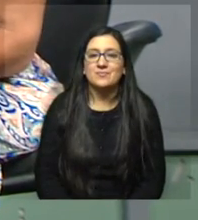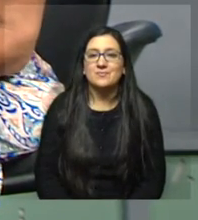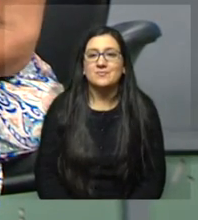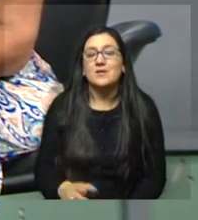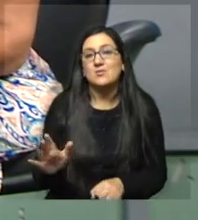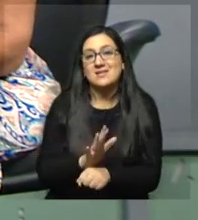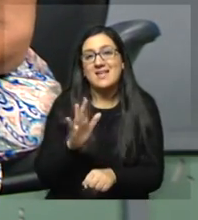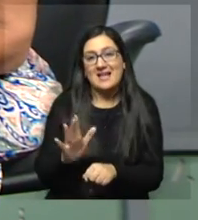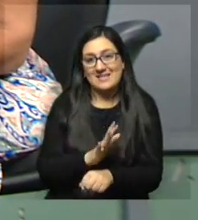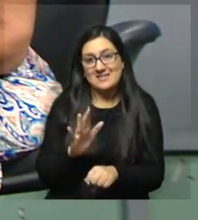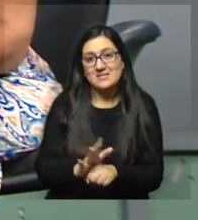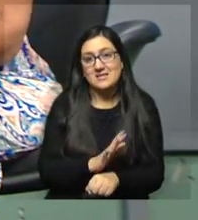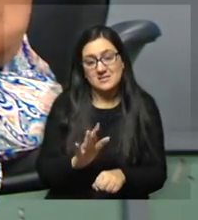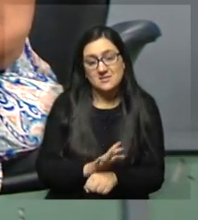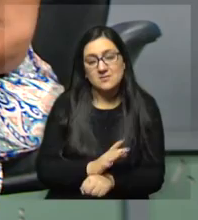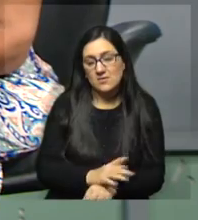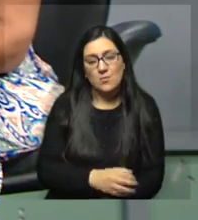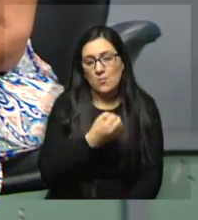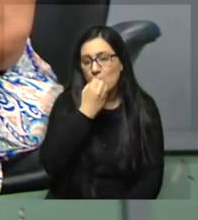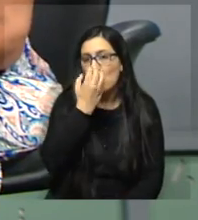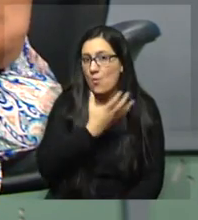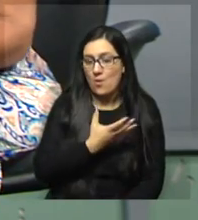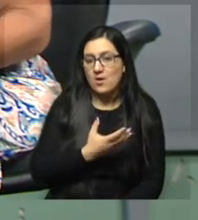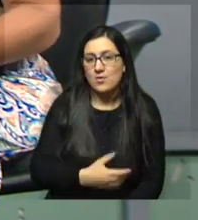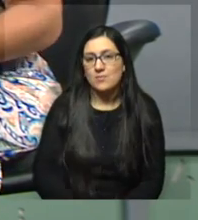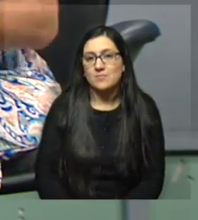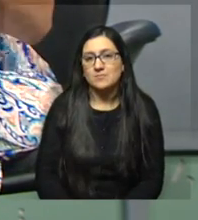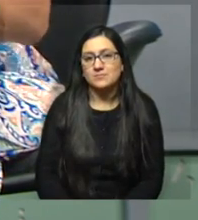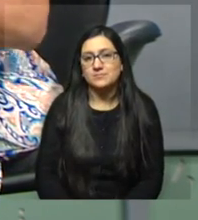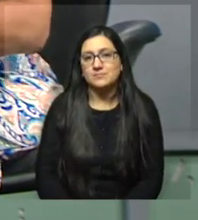actrices, la verdad, maravilloso. Maravilloso,